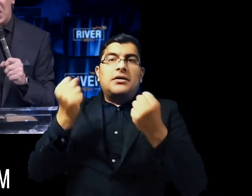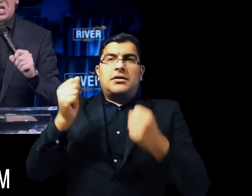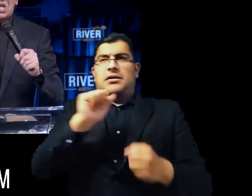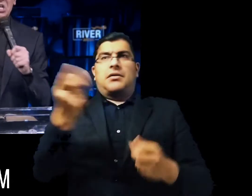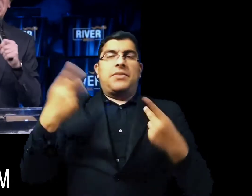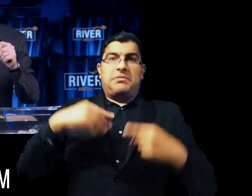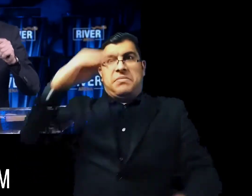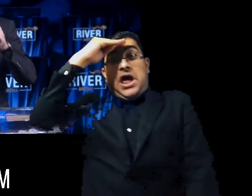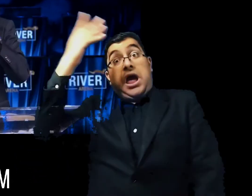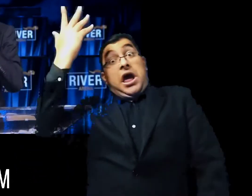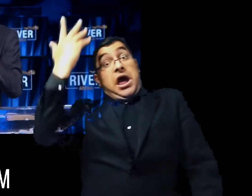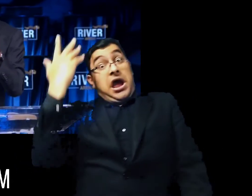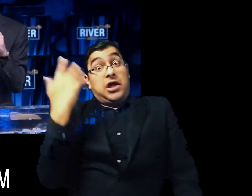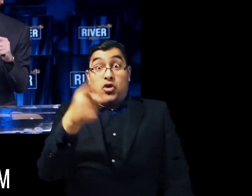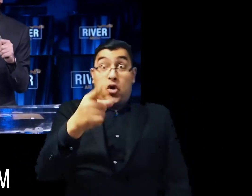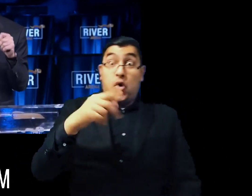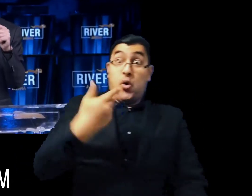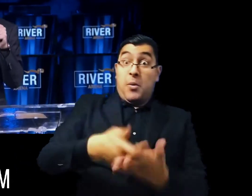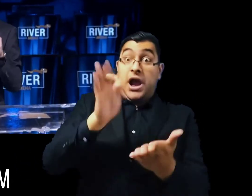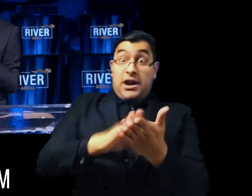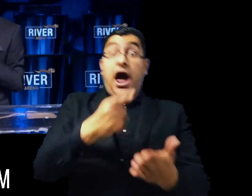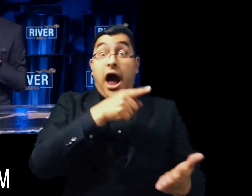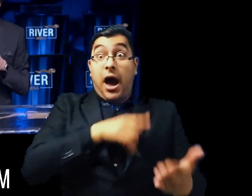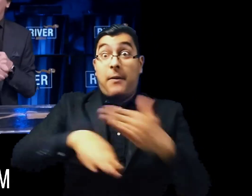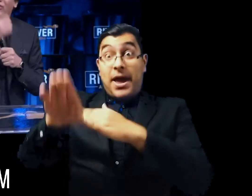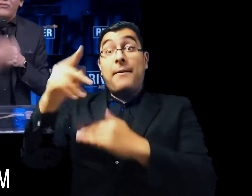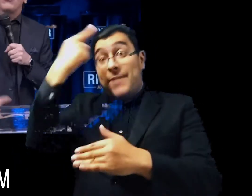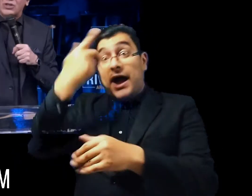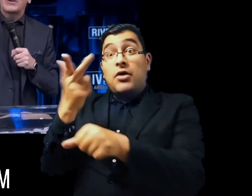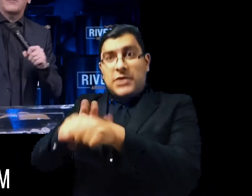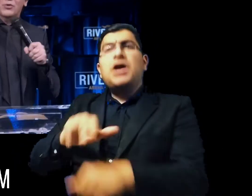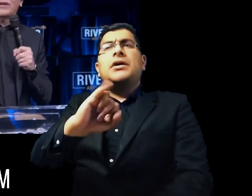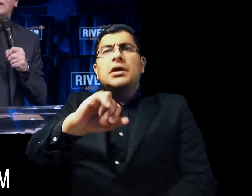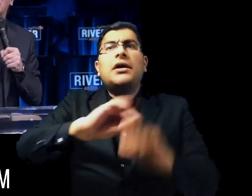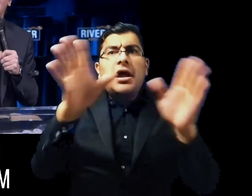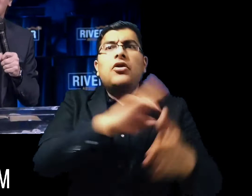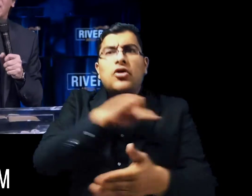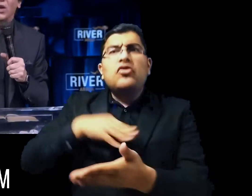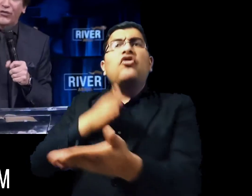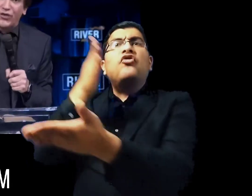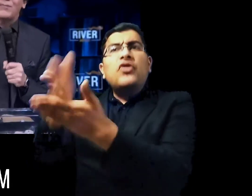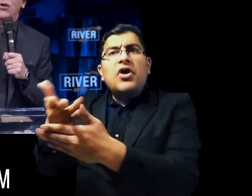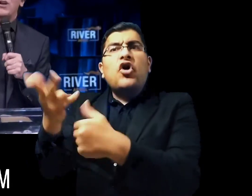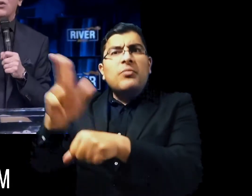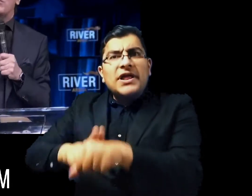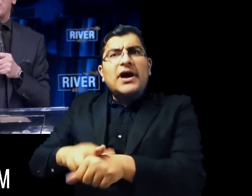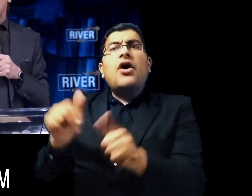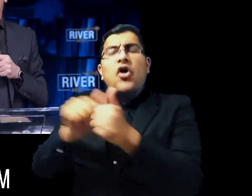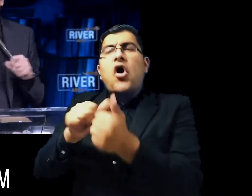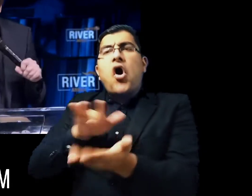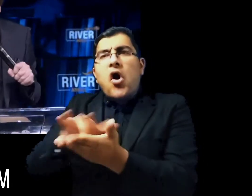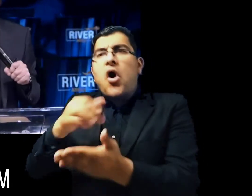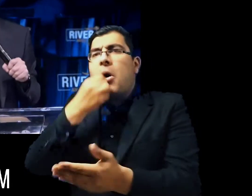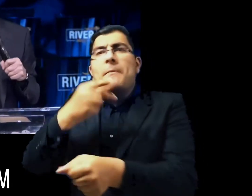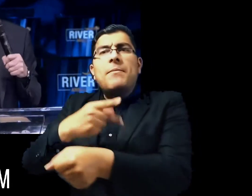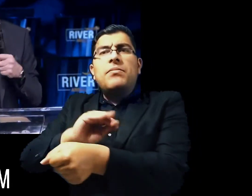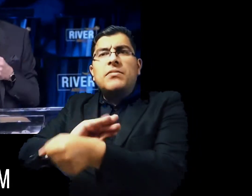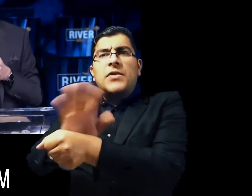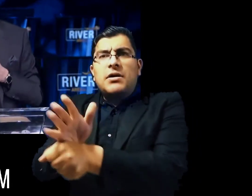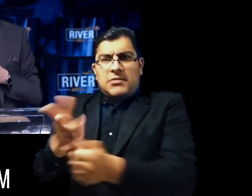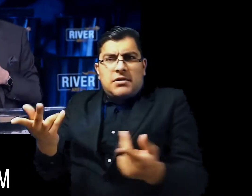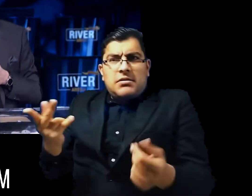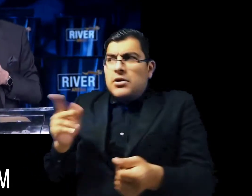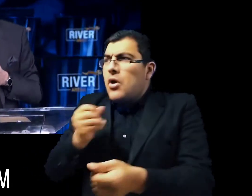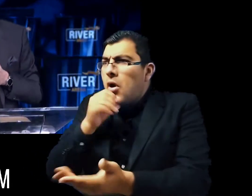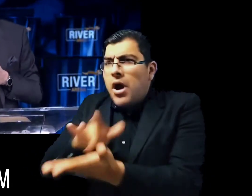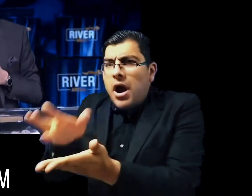a poner, y si eres tan valiente, ¿por qué no vas a un hospital? Claro que fuimos a orar por gente enferma con el COVID-19 y no nos pasó